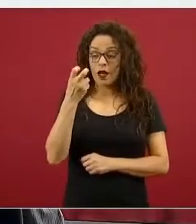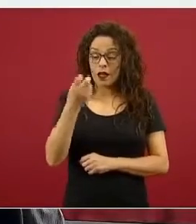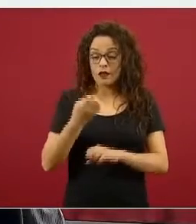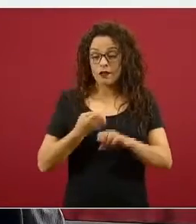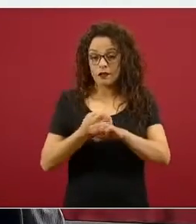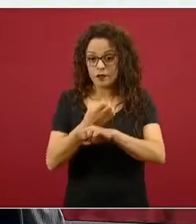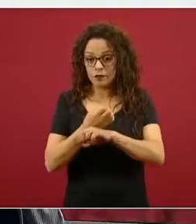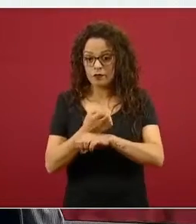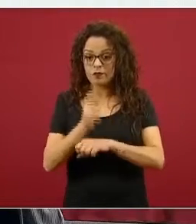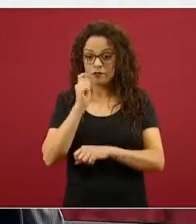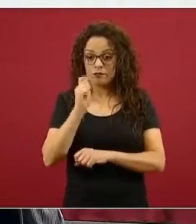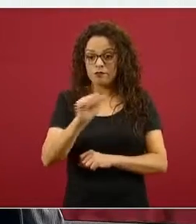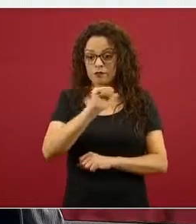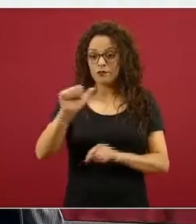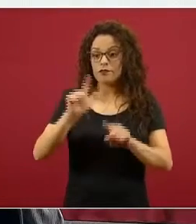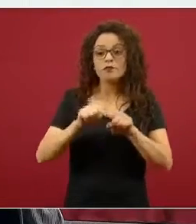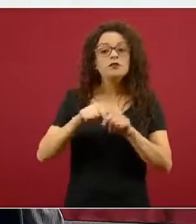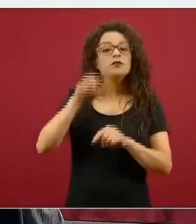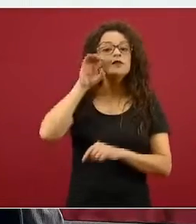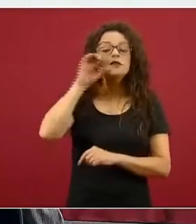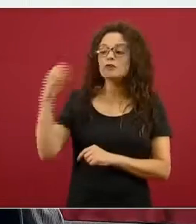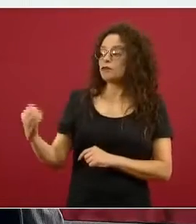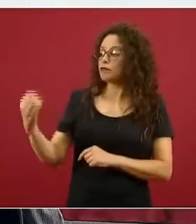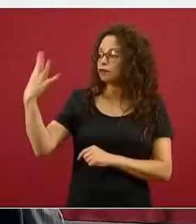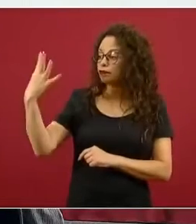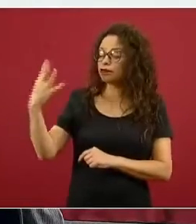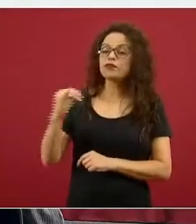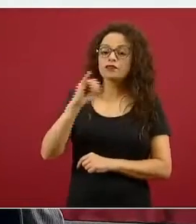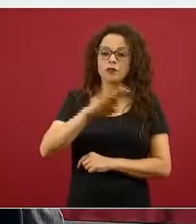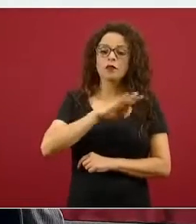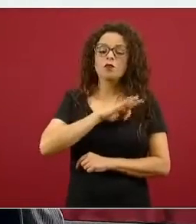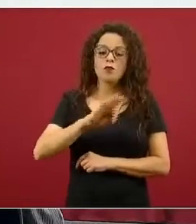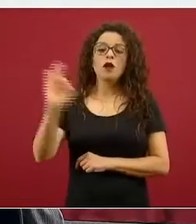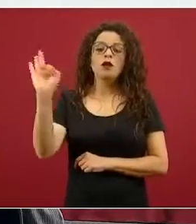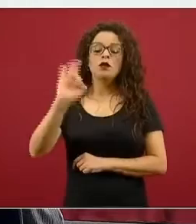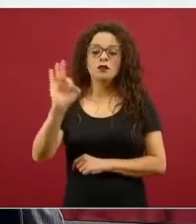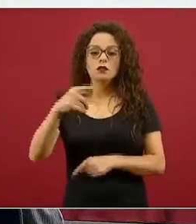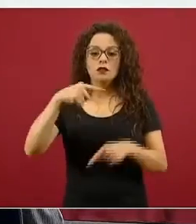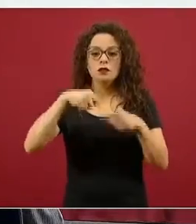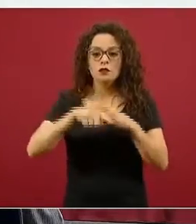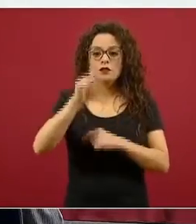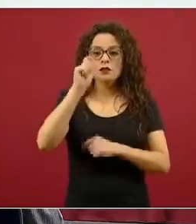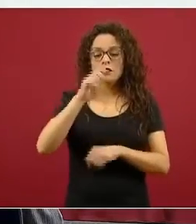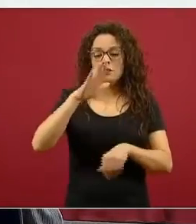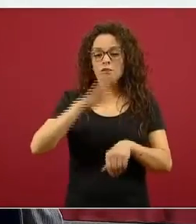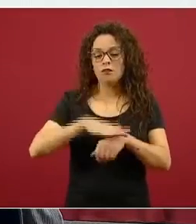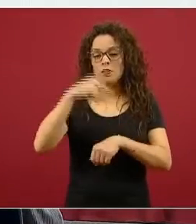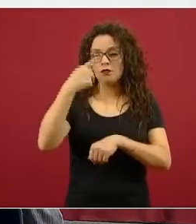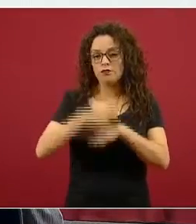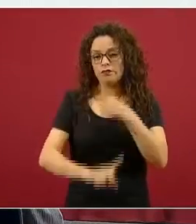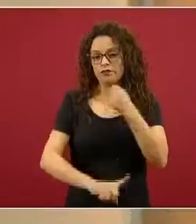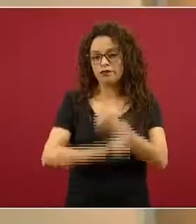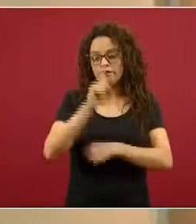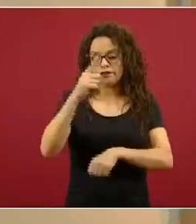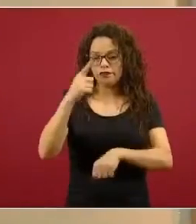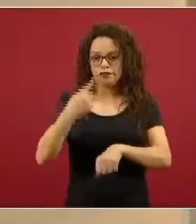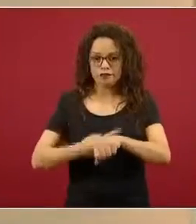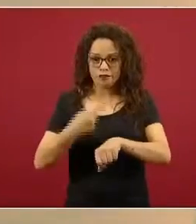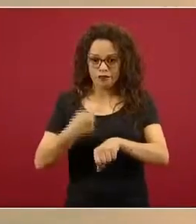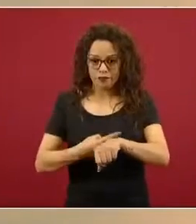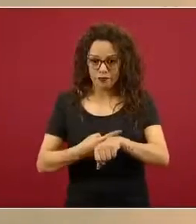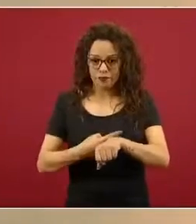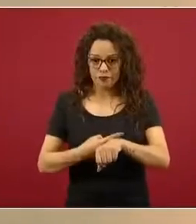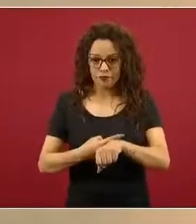que están en naranja, pues tienen también la probabilidad y la posibilidad de incrementar su riesgo, y no es descabellable que